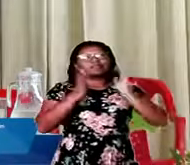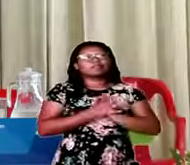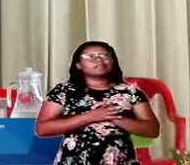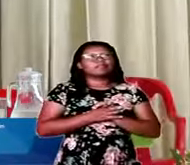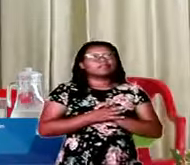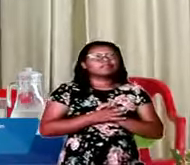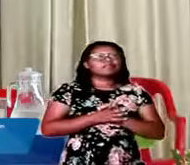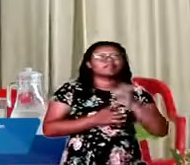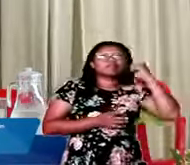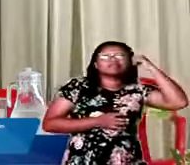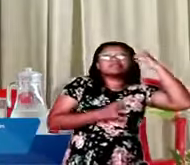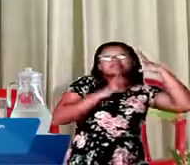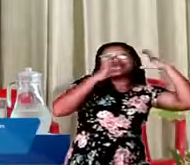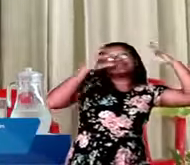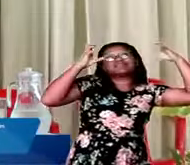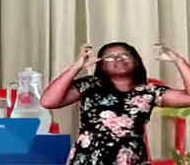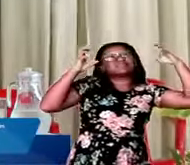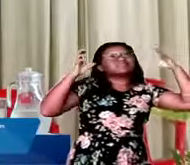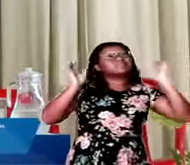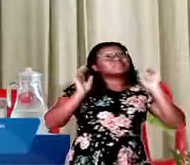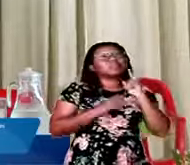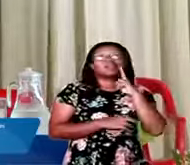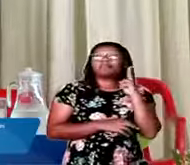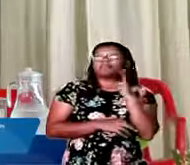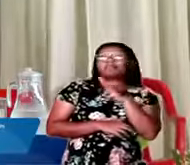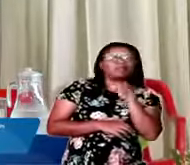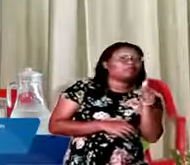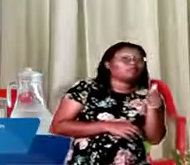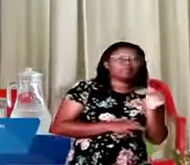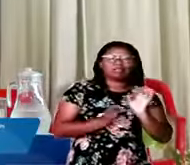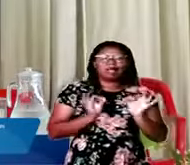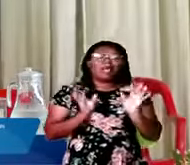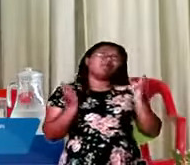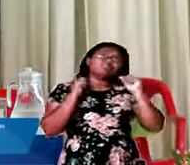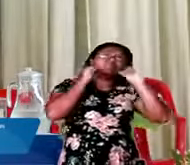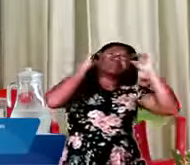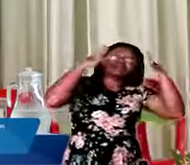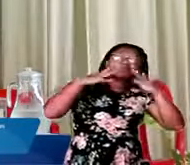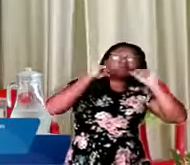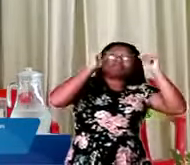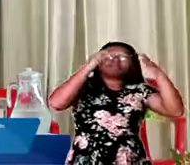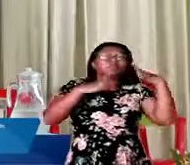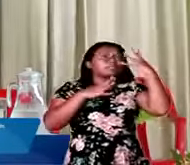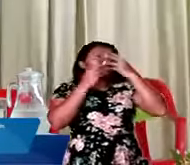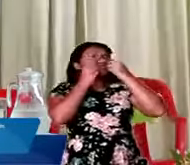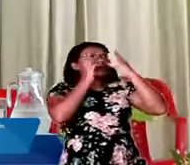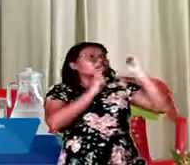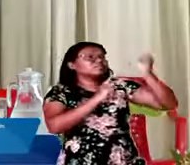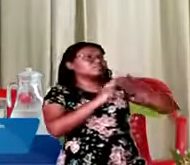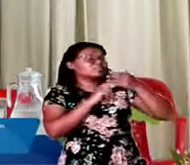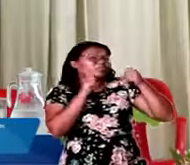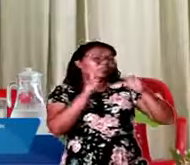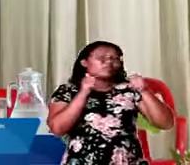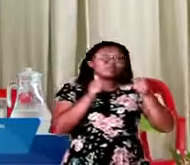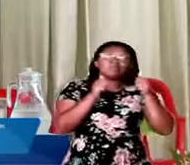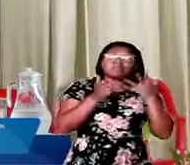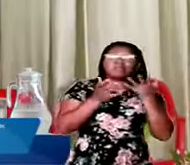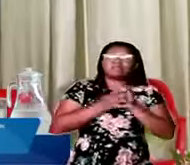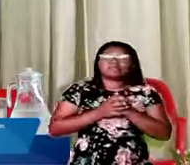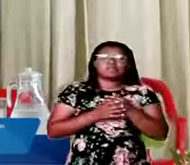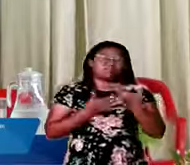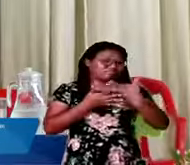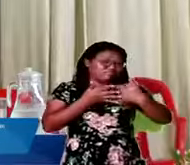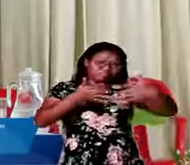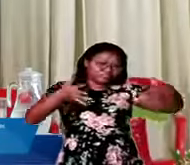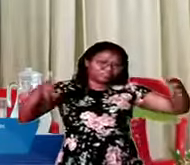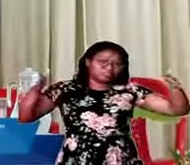tercer plano y lo queremos mirar, oh qué bendición y qué belleza, el buen samaritano es Cristo y todo eso,